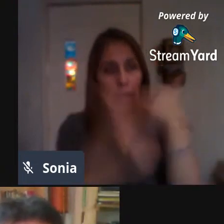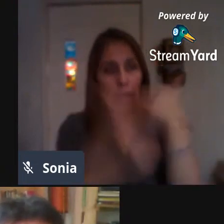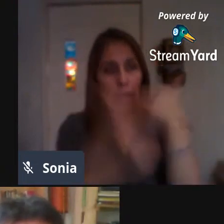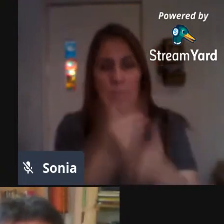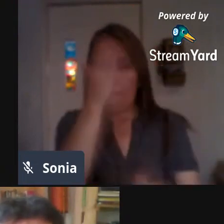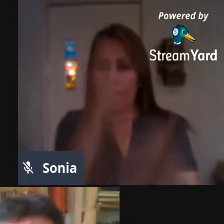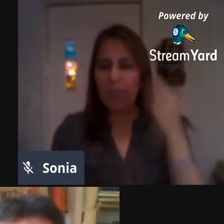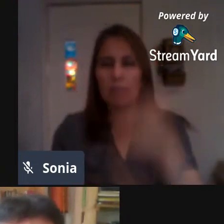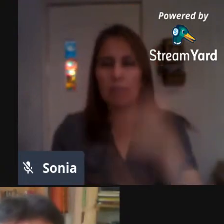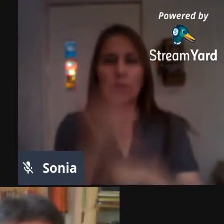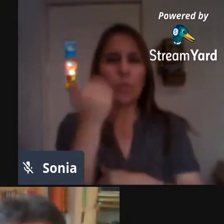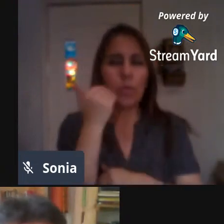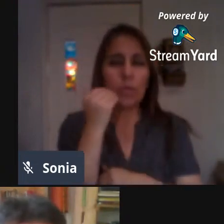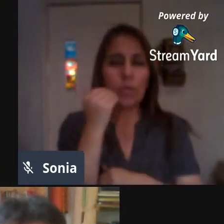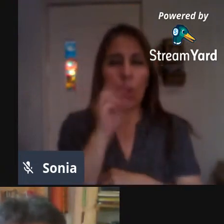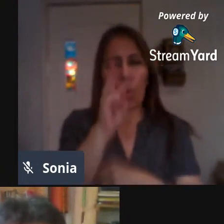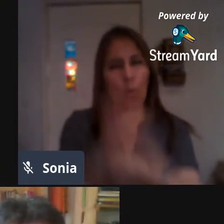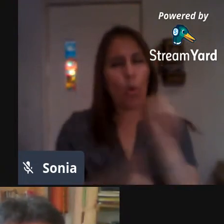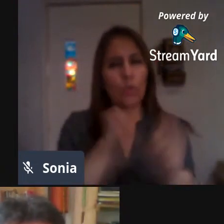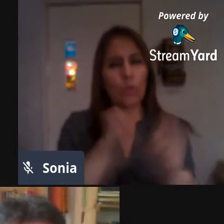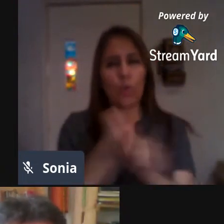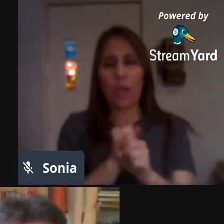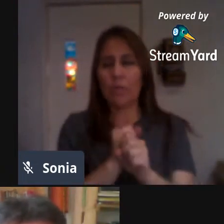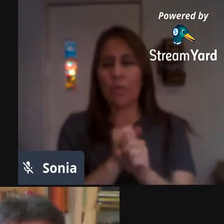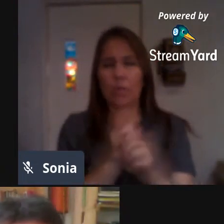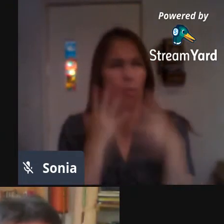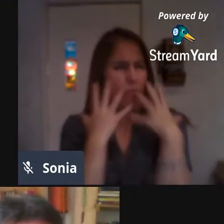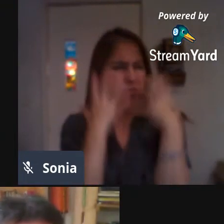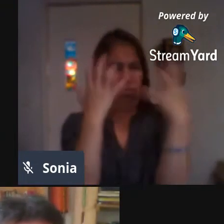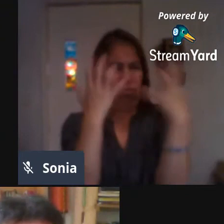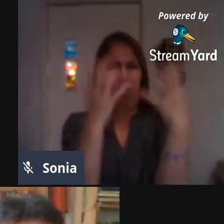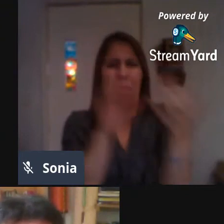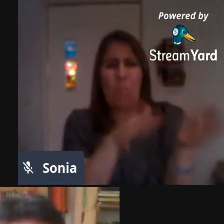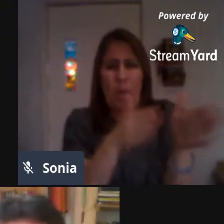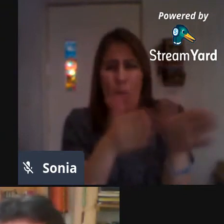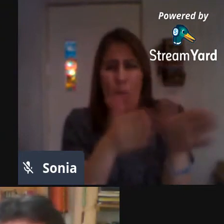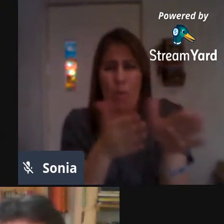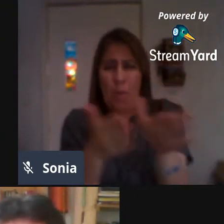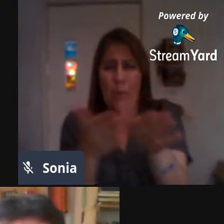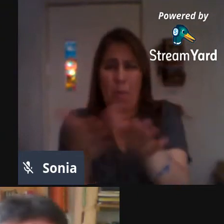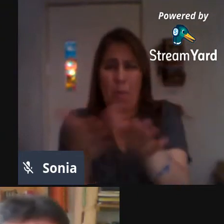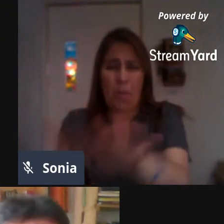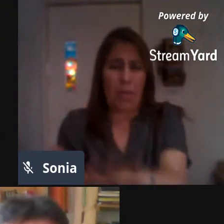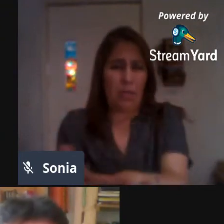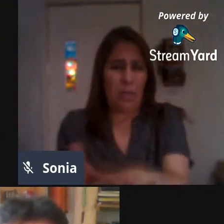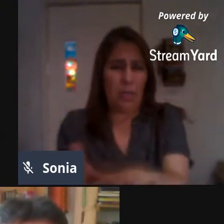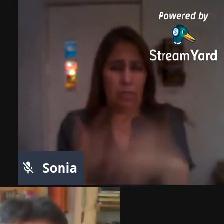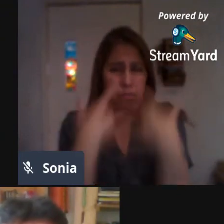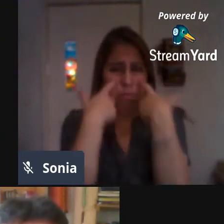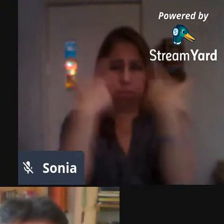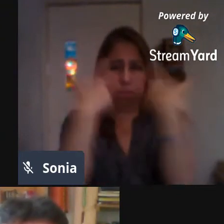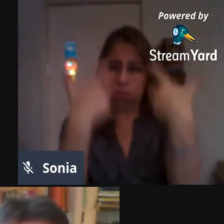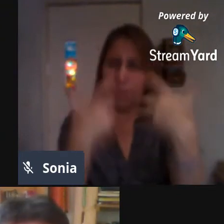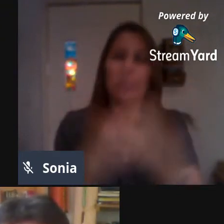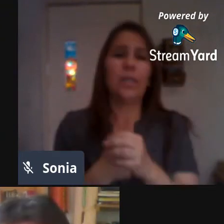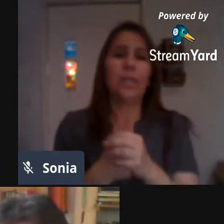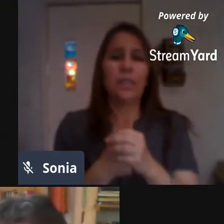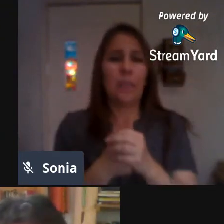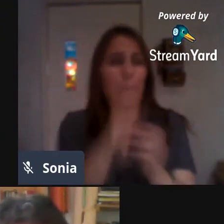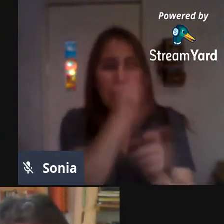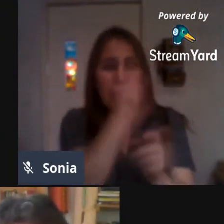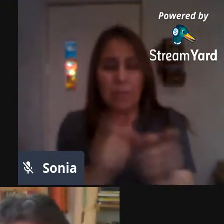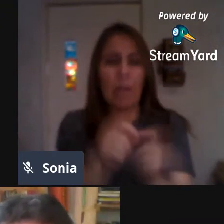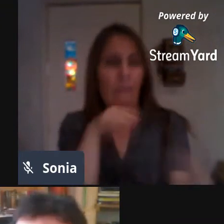con una saturación de muertes en la saturación de víctimas yo